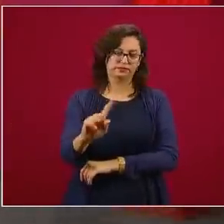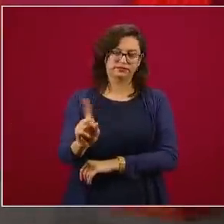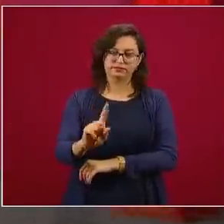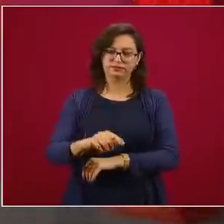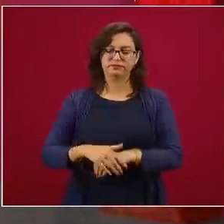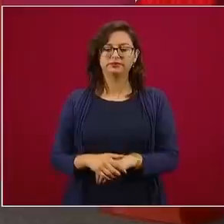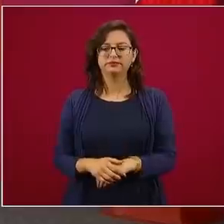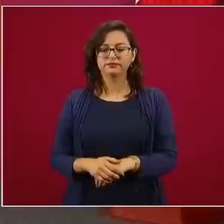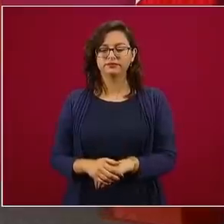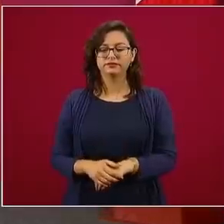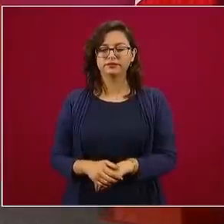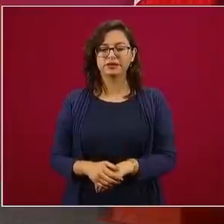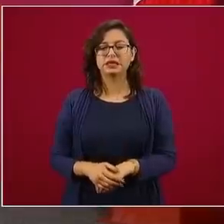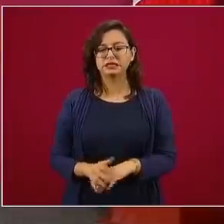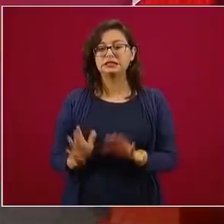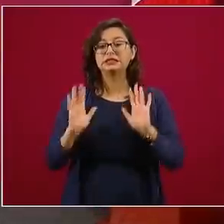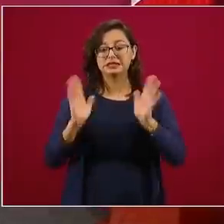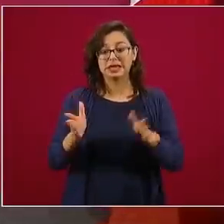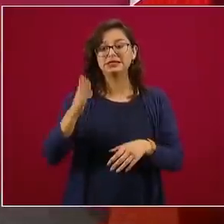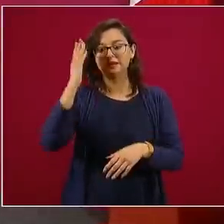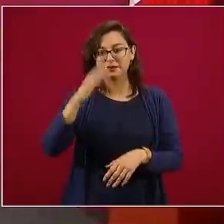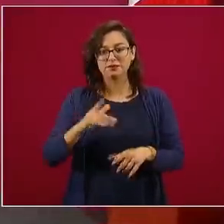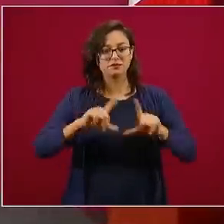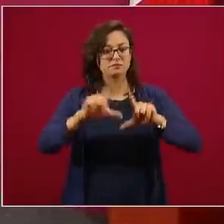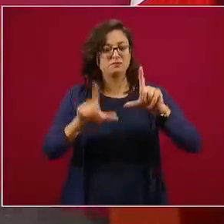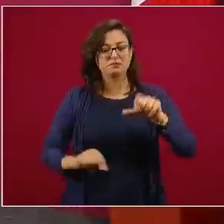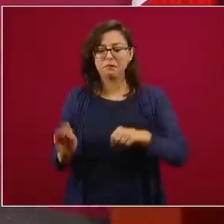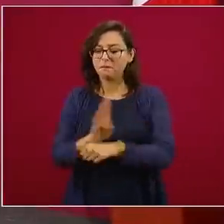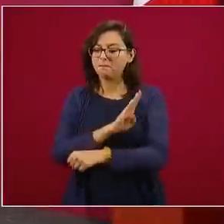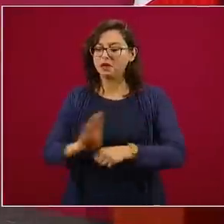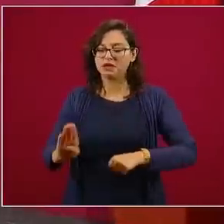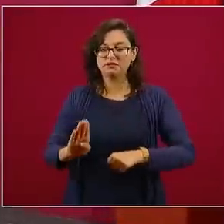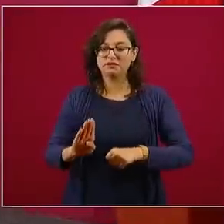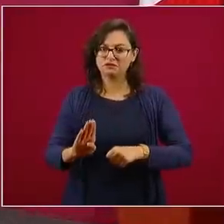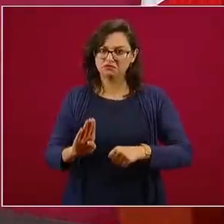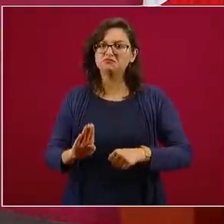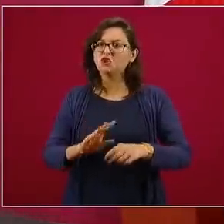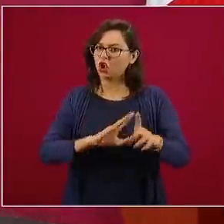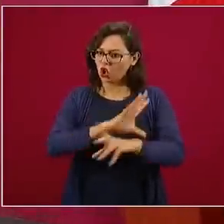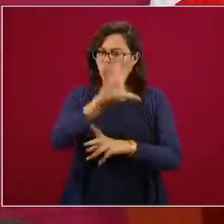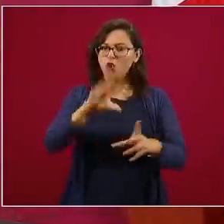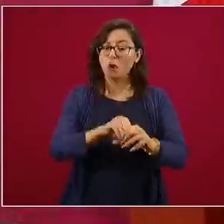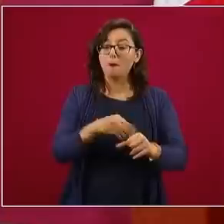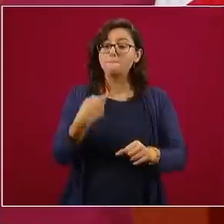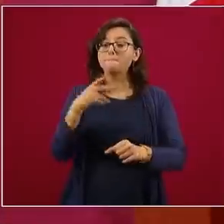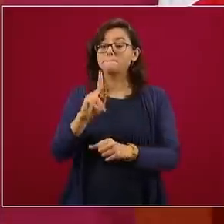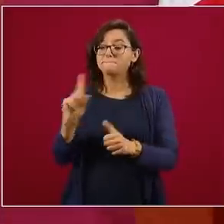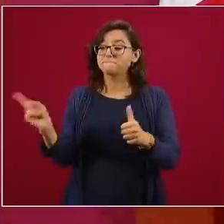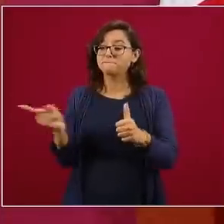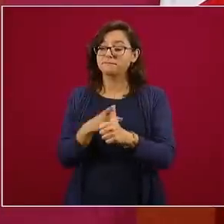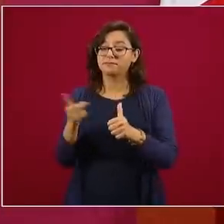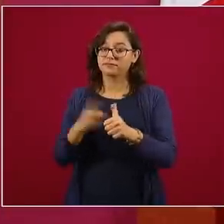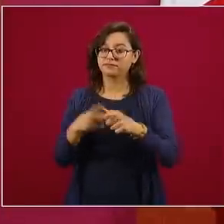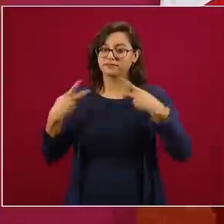Ya sabemos que por el bien de todos, primero los pobres. Y los enfermos.